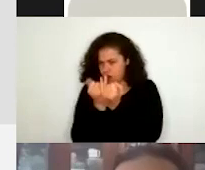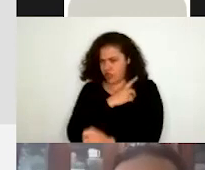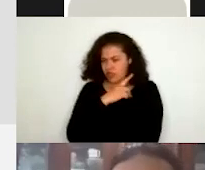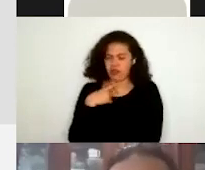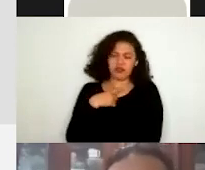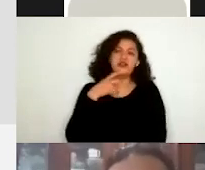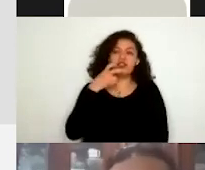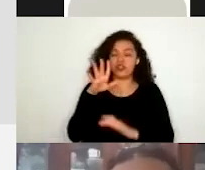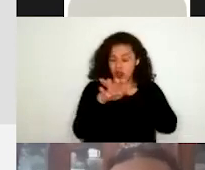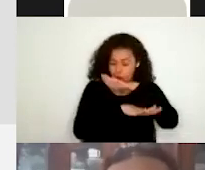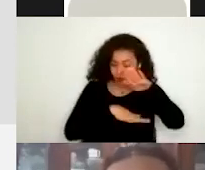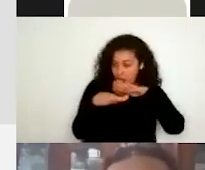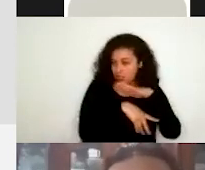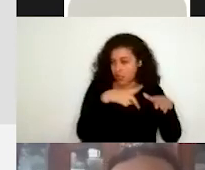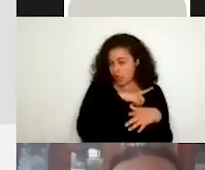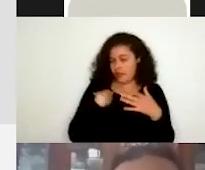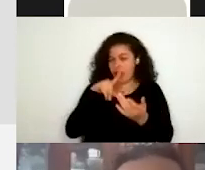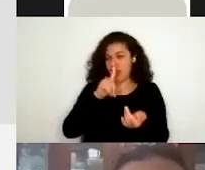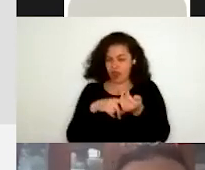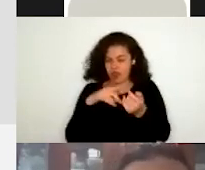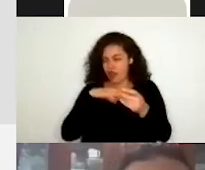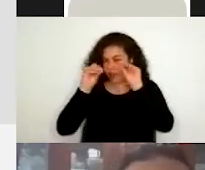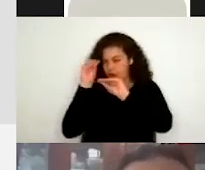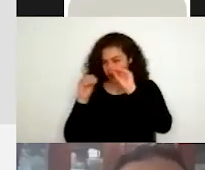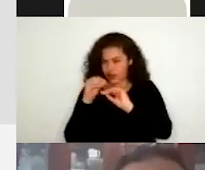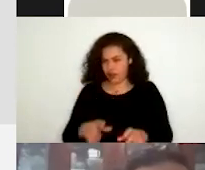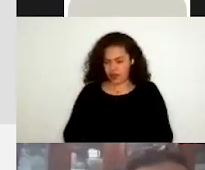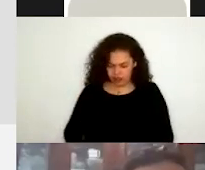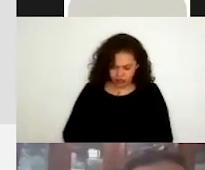Esto es lo mínimo que debe de contener nuestro programa interno.